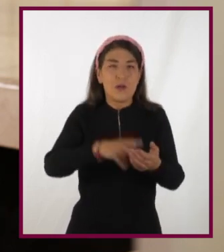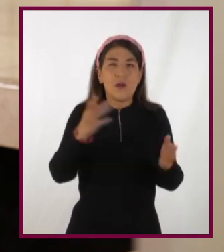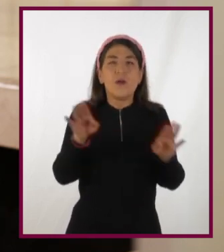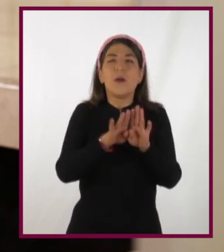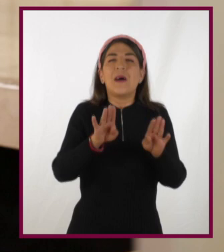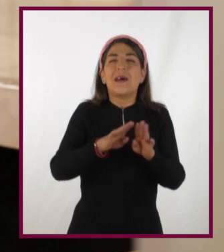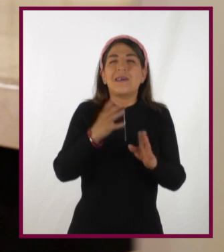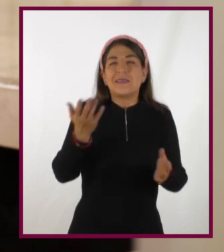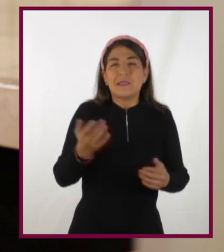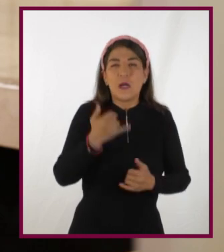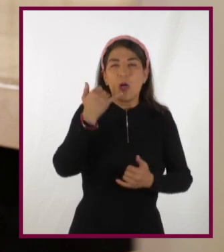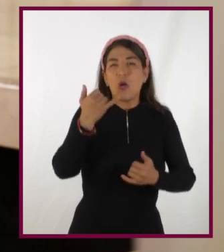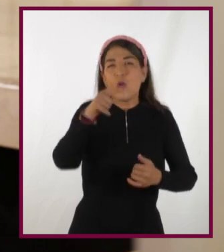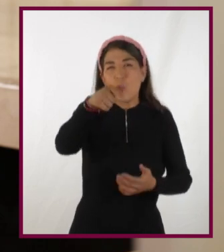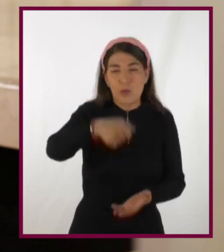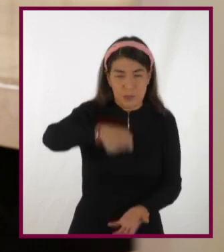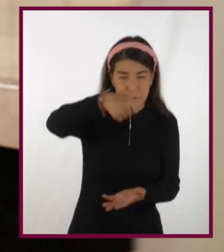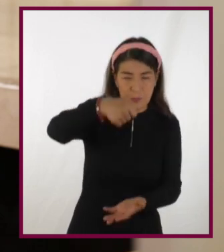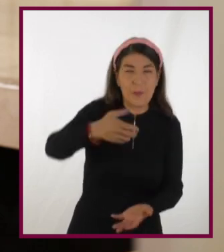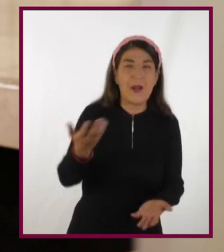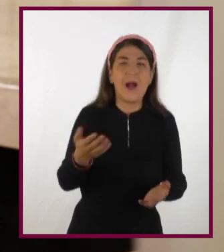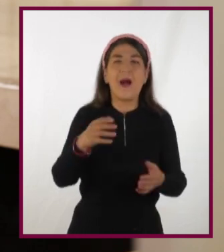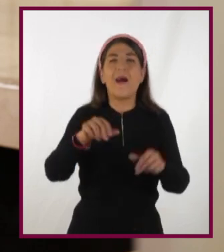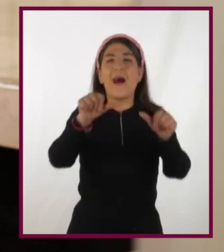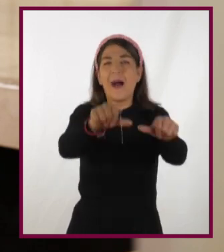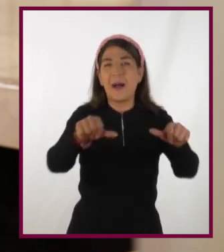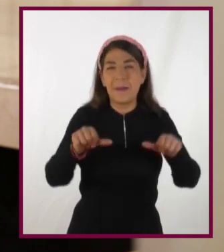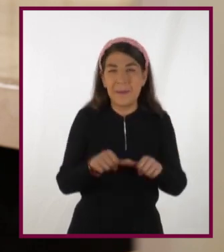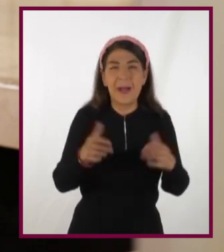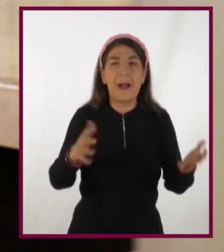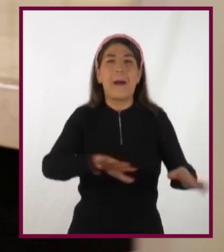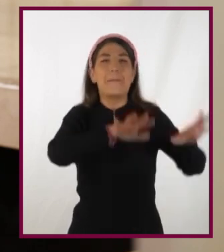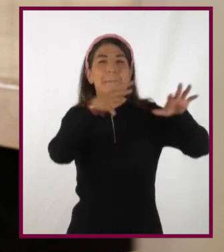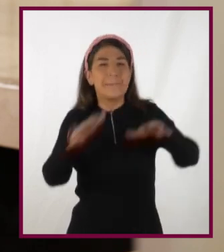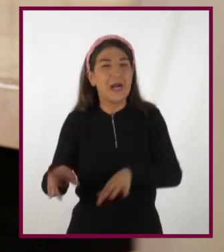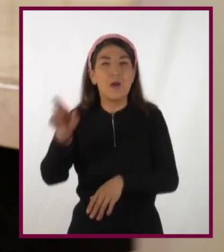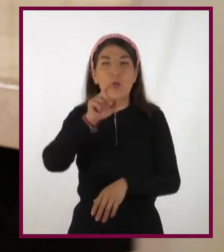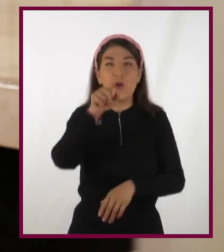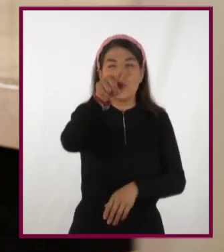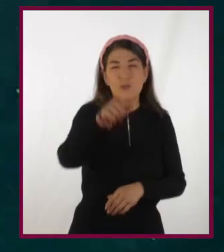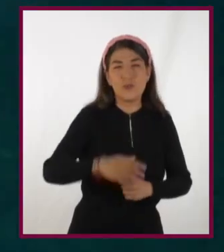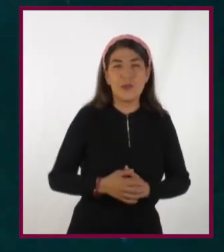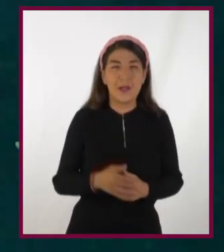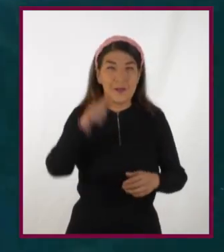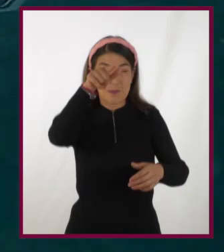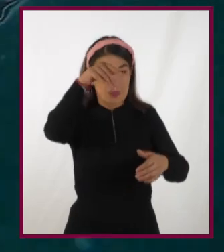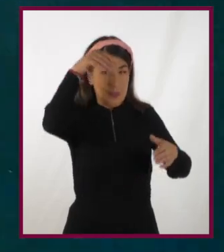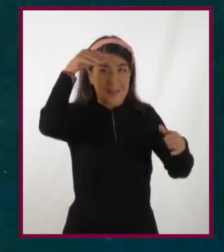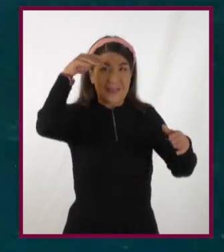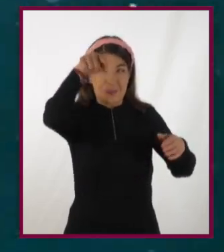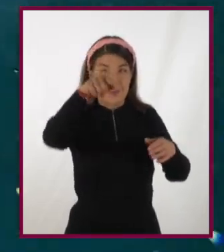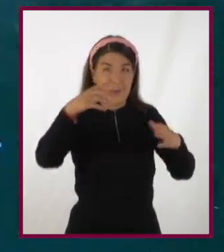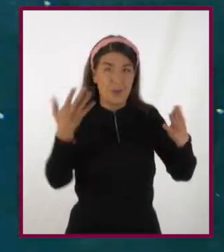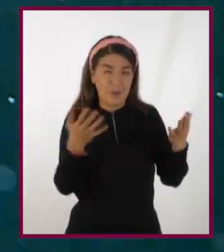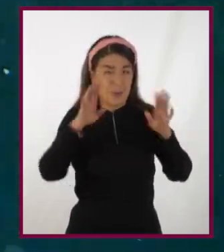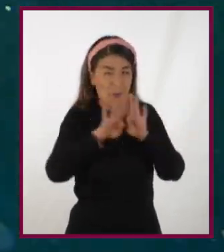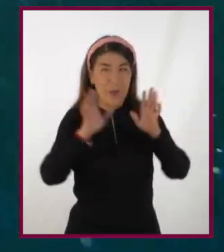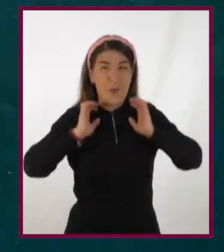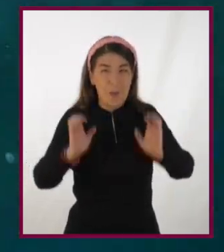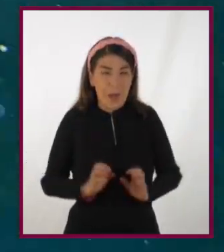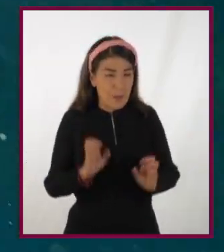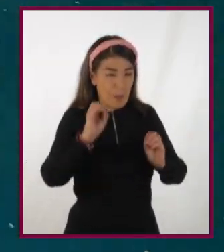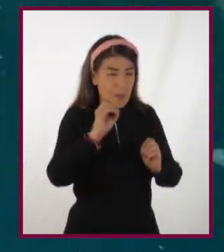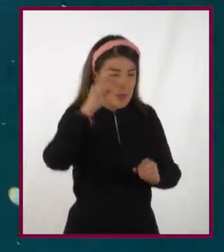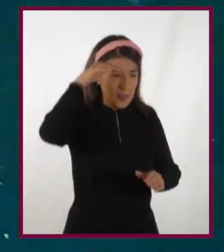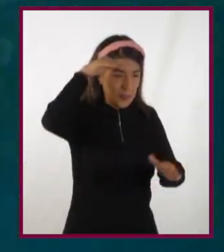Por ejemplo, esto podemos experimentarlo en una cubeta o en una alberca o en el mar. A medida que nos metemos más abajo, o metemos la mano o